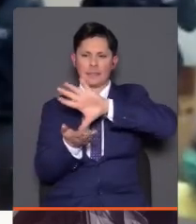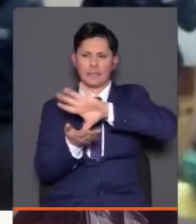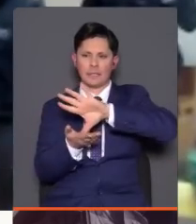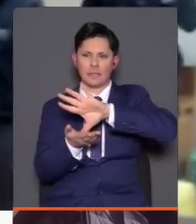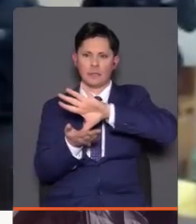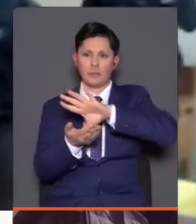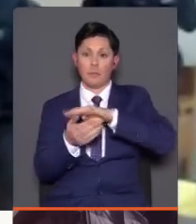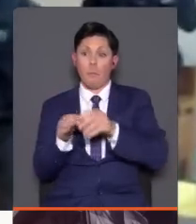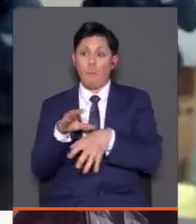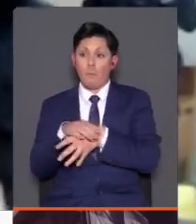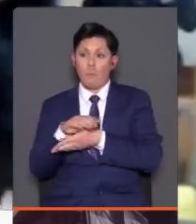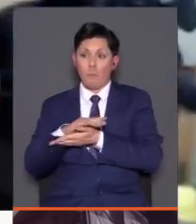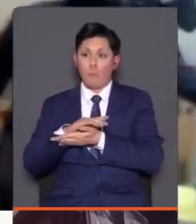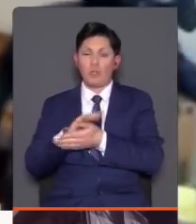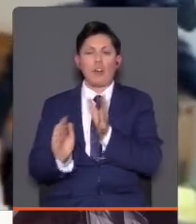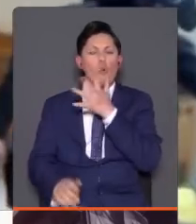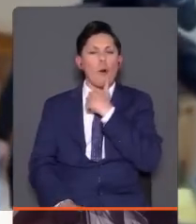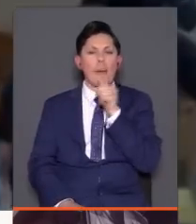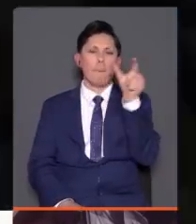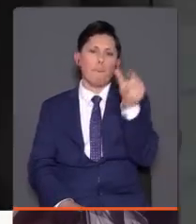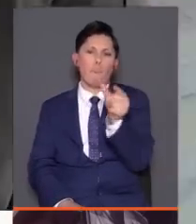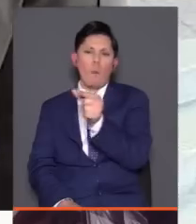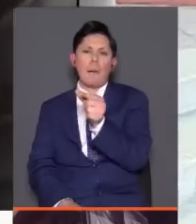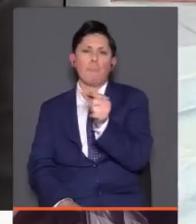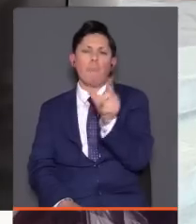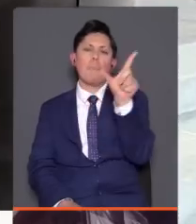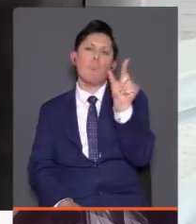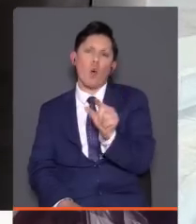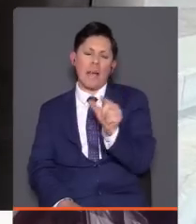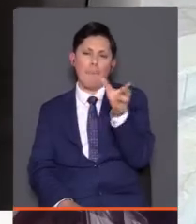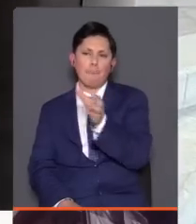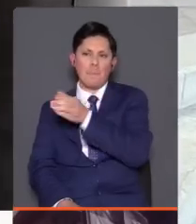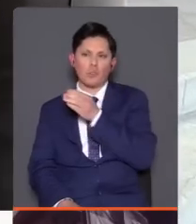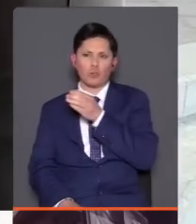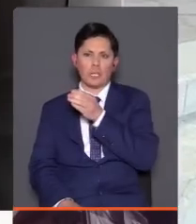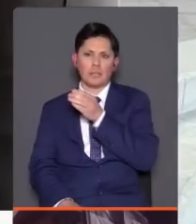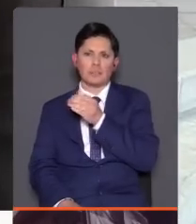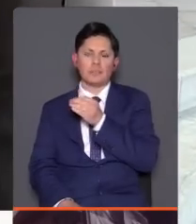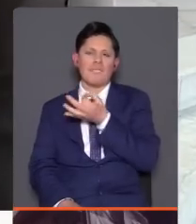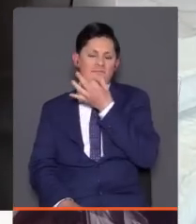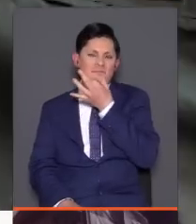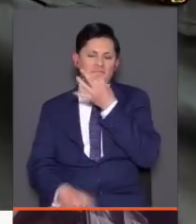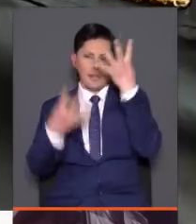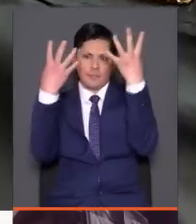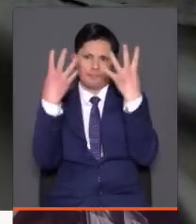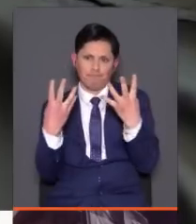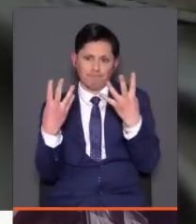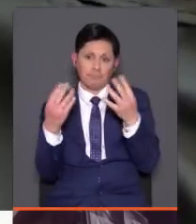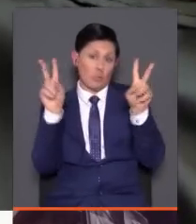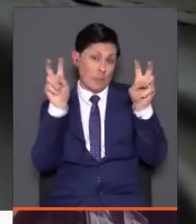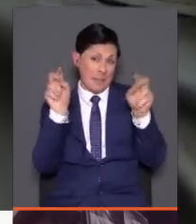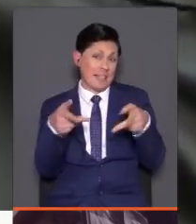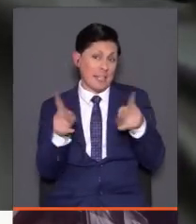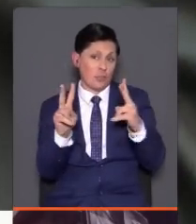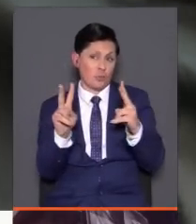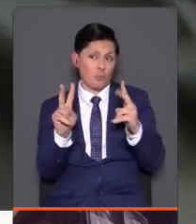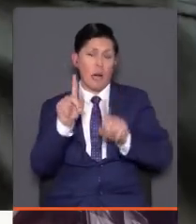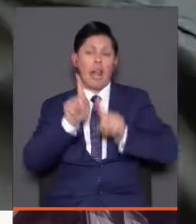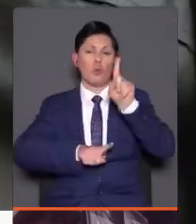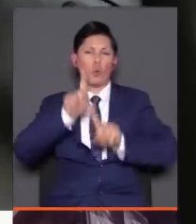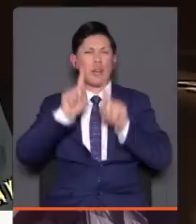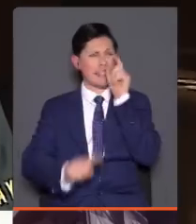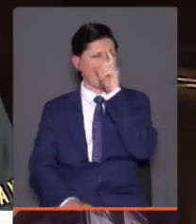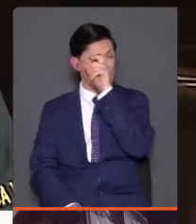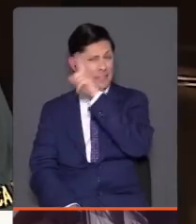fuga por falta de personal. Una decisión basada en el derecho que, sin embargo, para muchos resulta difícil